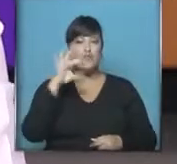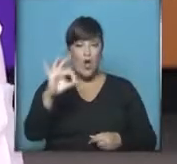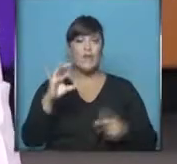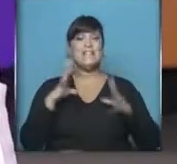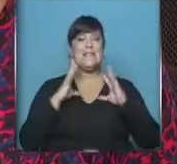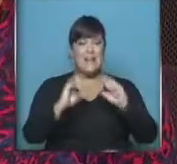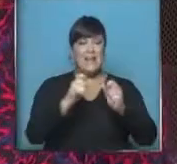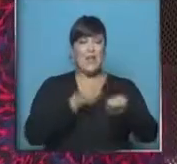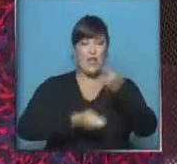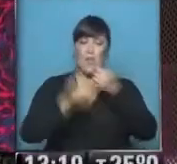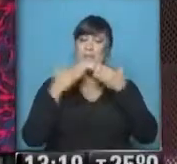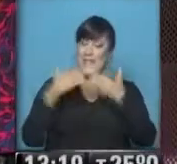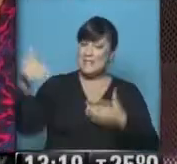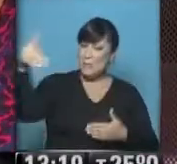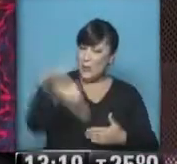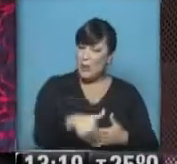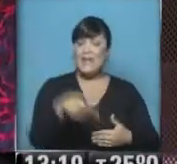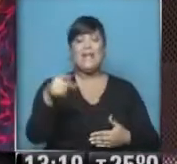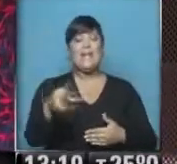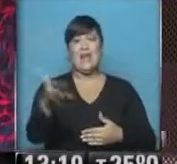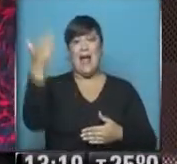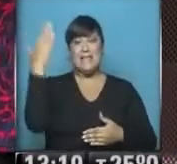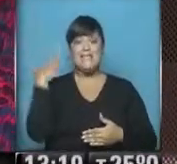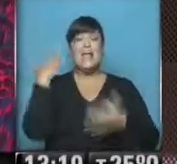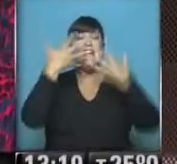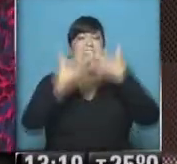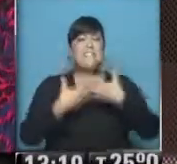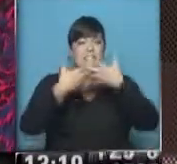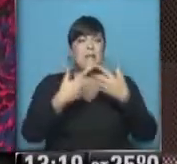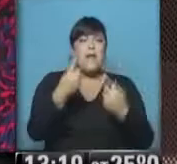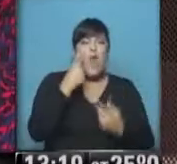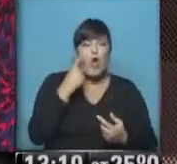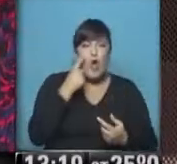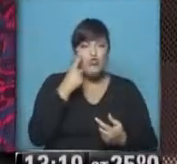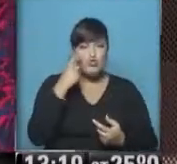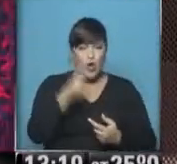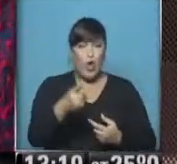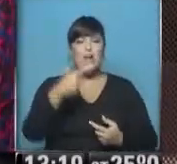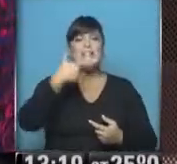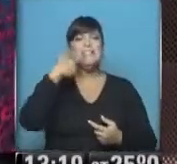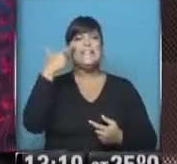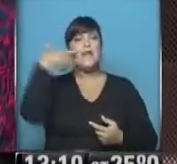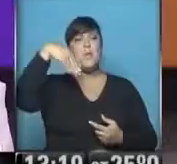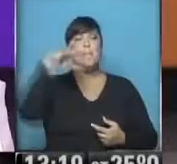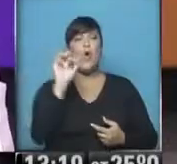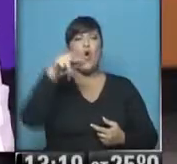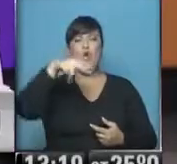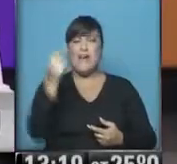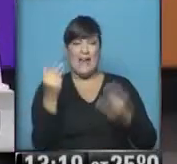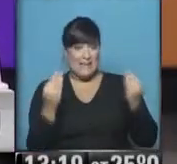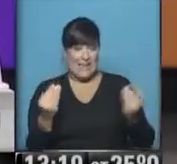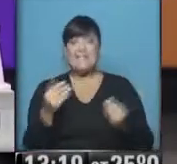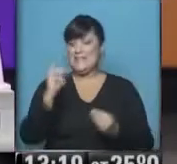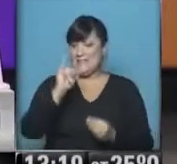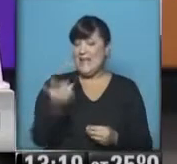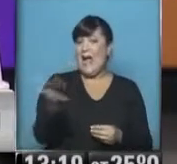tal Agustín Cómo estás bien gracias por venir lo presentaron ayer este sistema de monitoreo de abastecimiento Simona contemos de qué se trata Sí ayer con